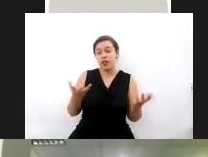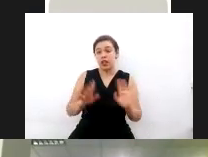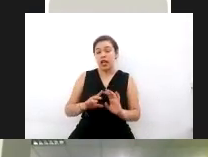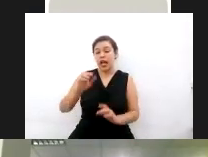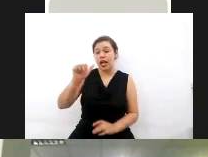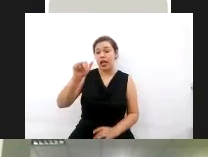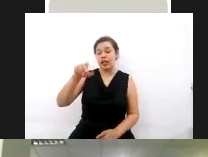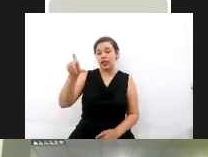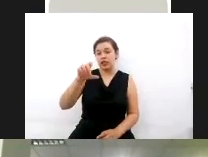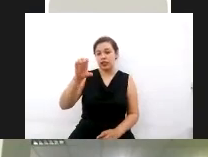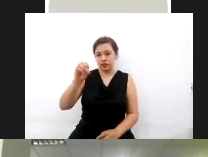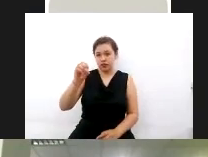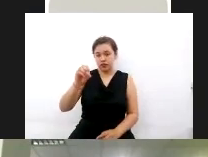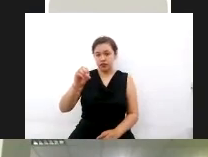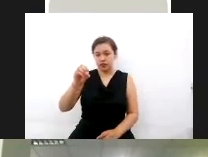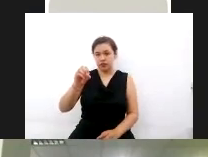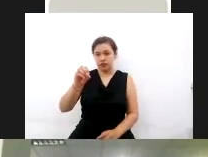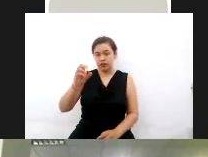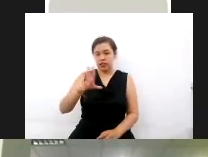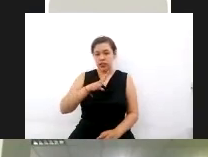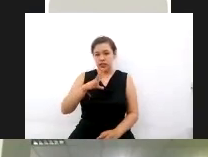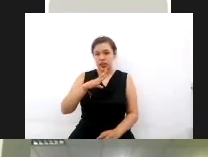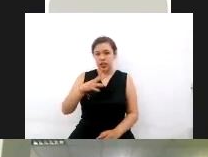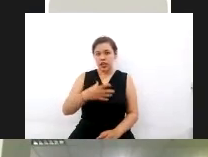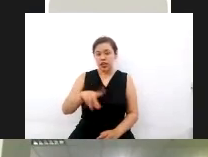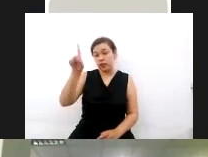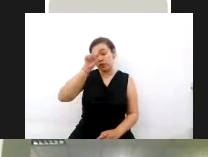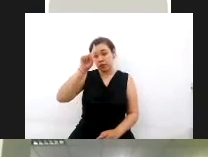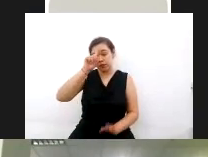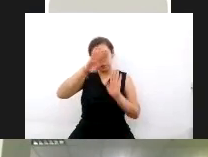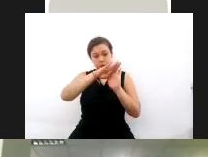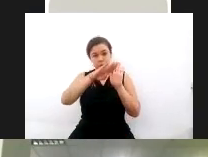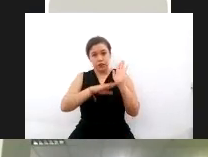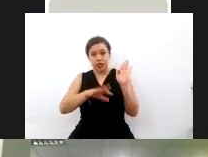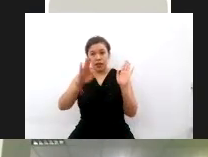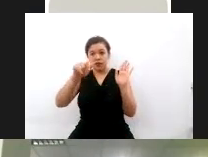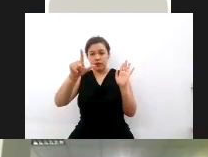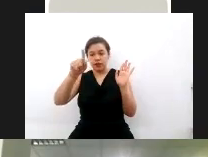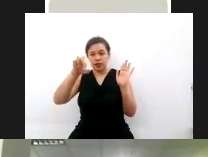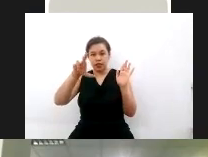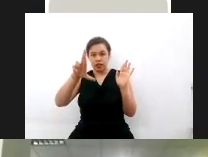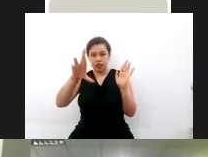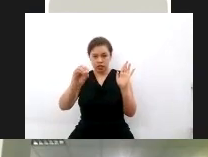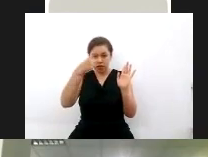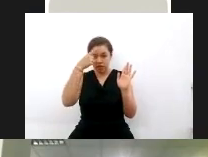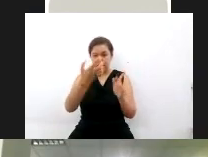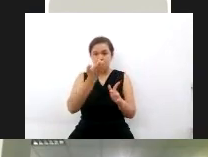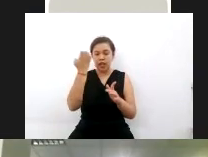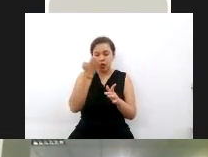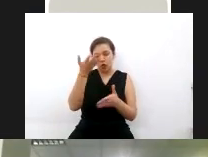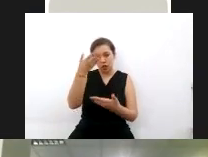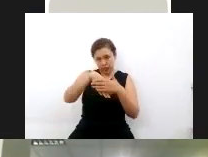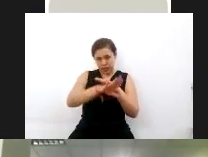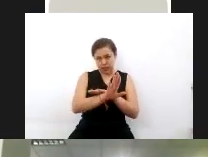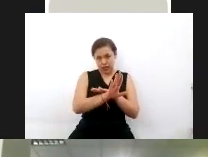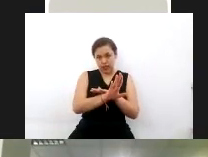anexos. Esta sería la parte de las recomendaciones para el filtro en centros educativos. Puede ser